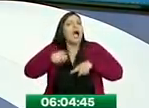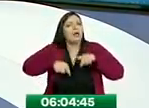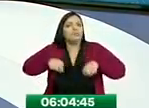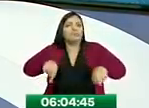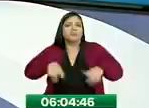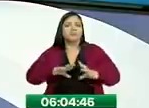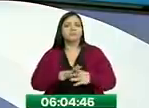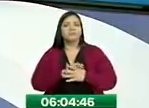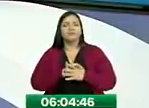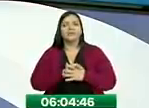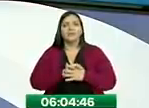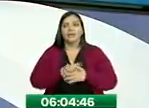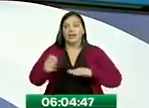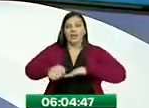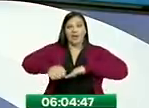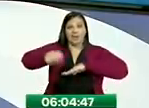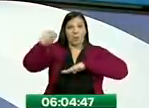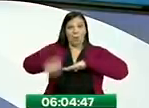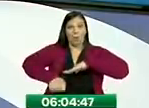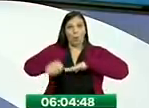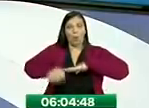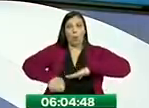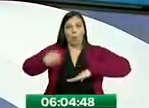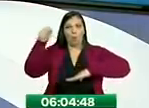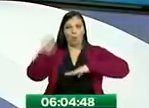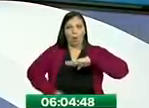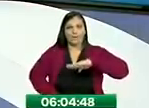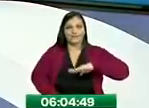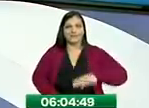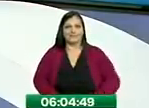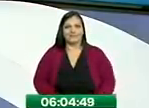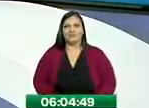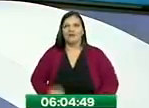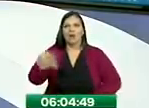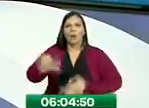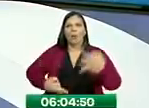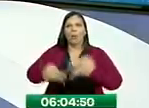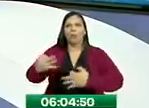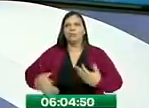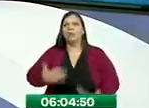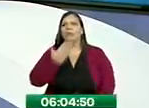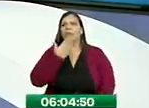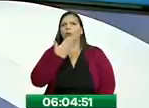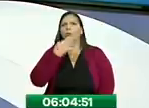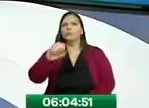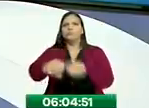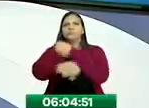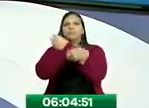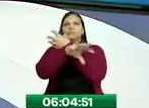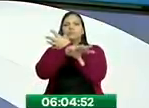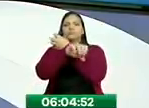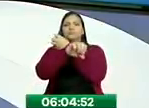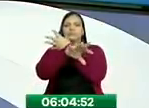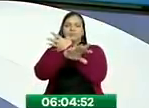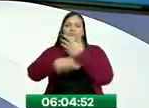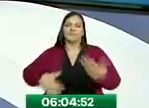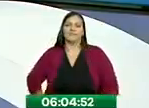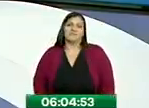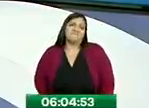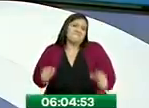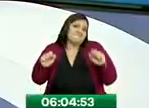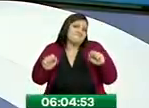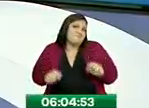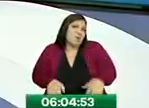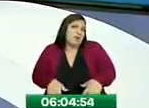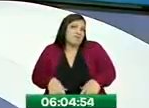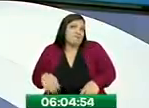decía que algunas audiencias se dieron de una manera cibernética, de una forma de cual se utilizaba la aplicación. Eso también tiene que hacerlo, o podría hacerse